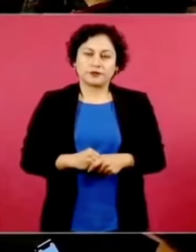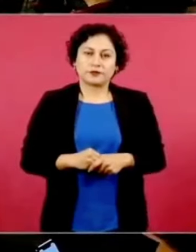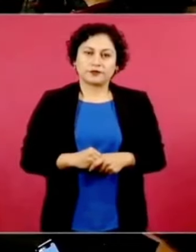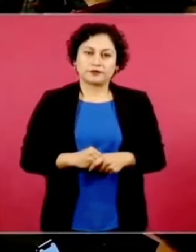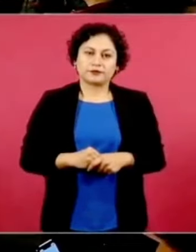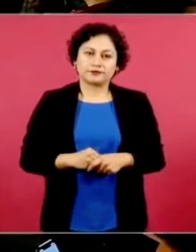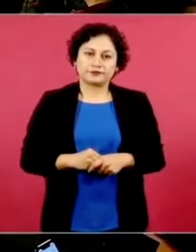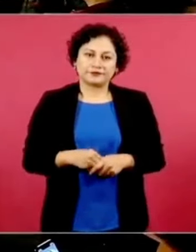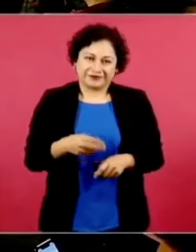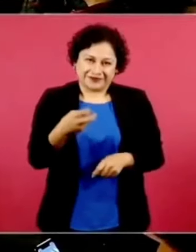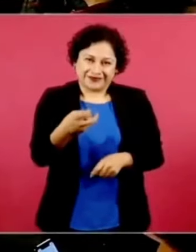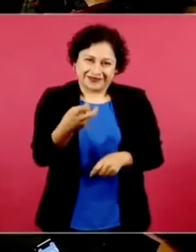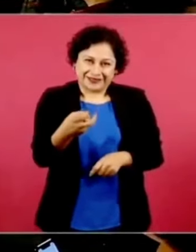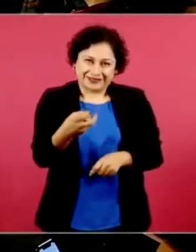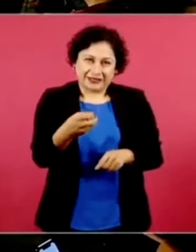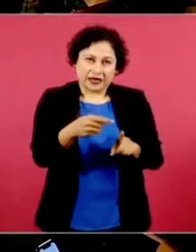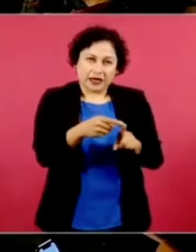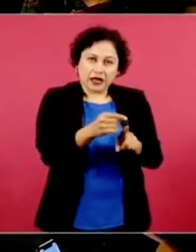Cosas así.